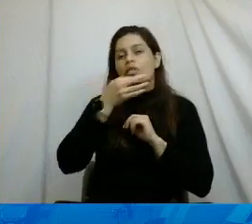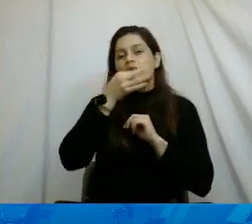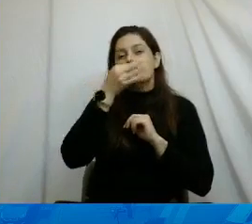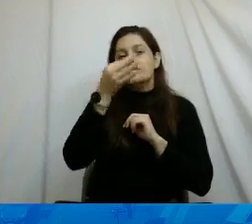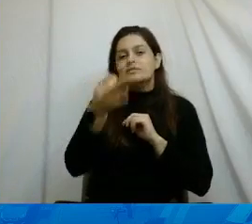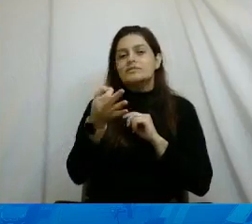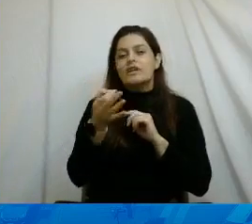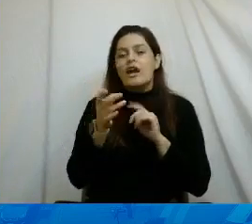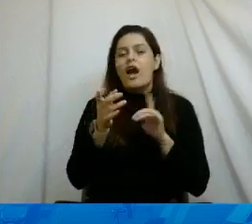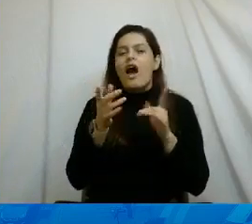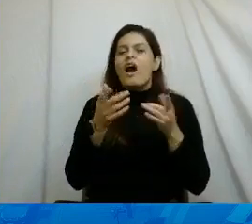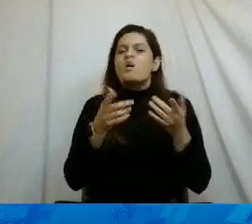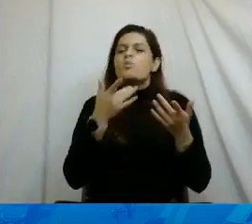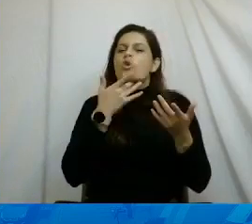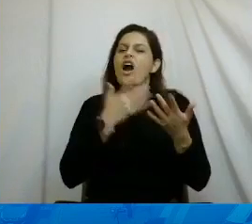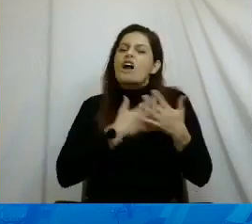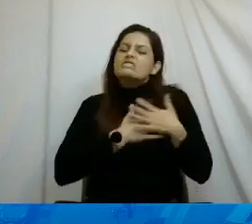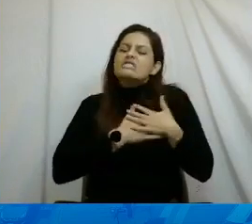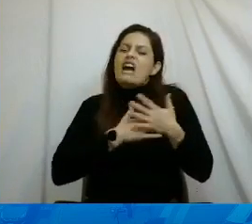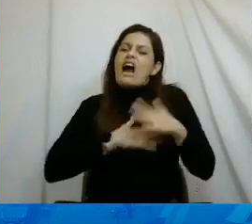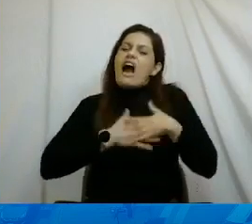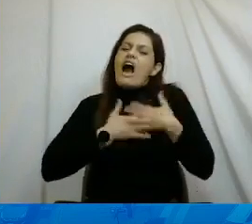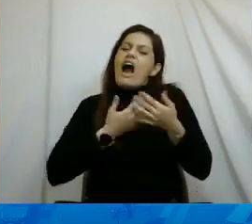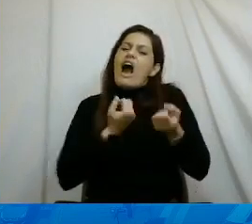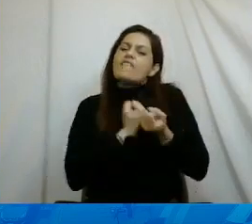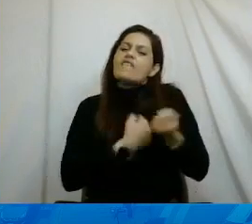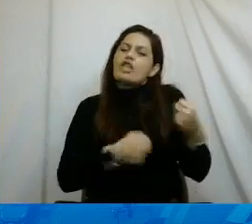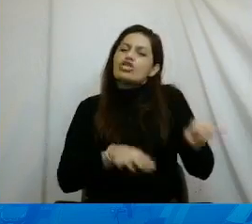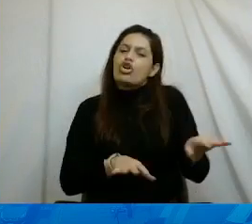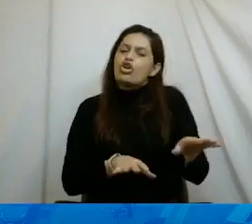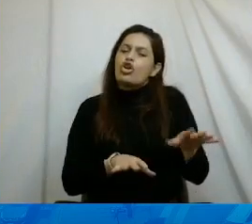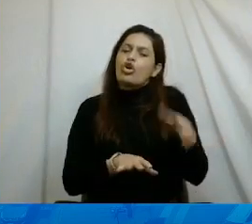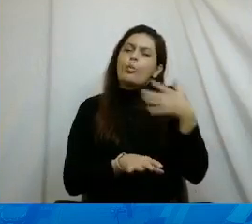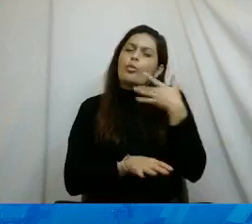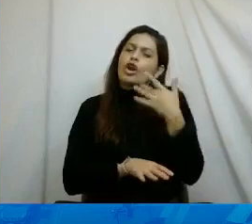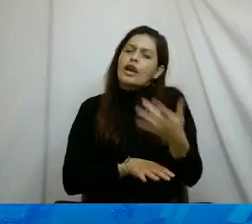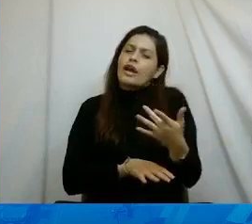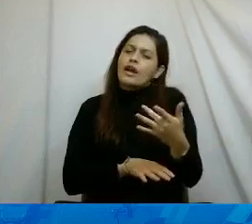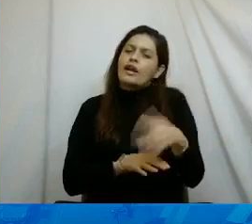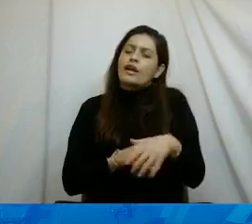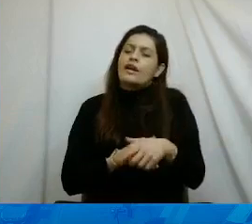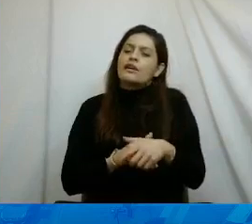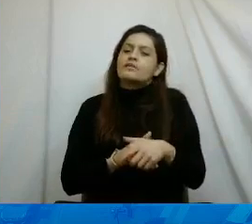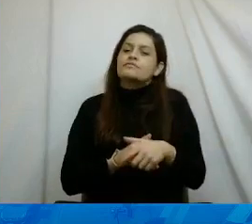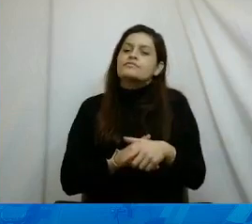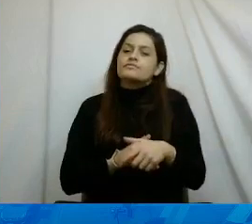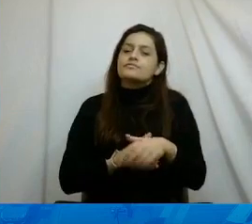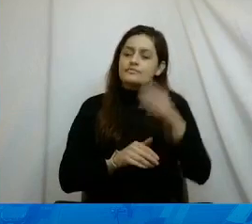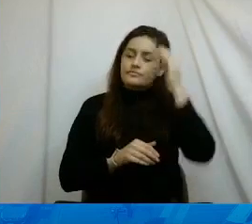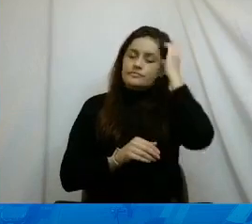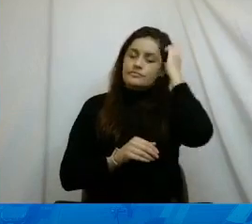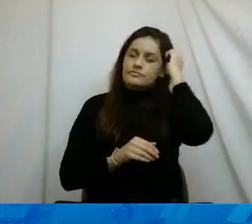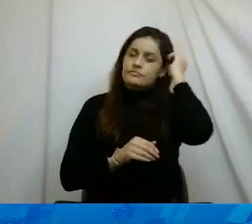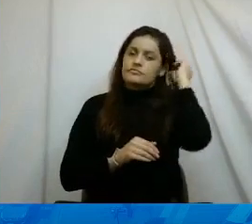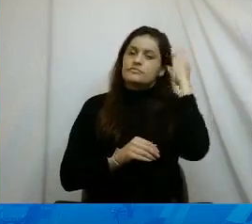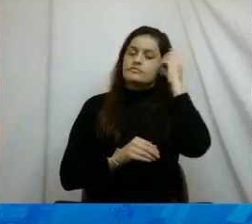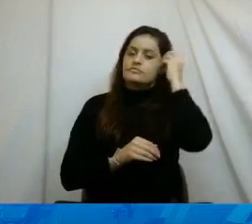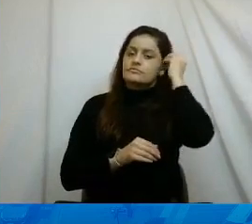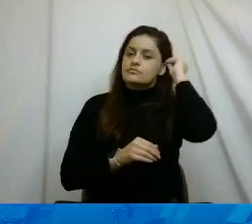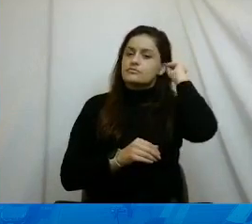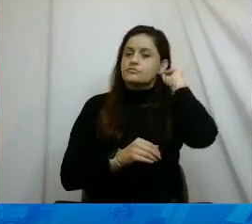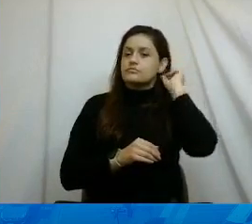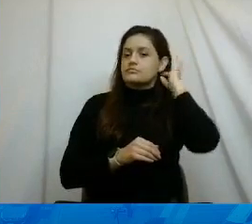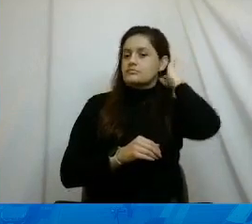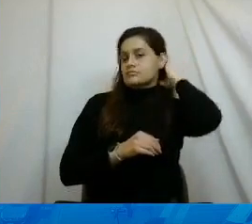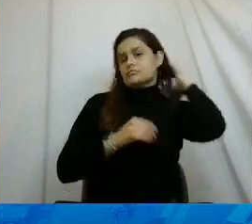no es lo mismo. ¿Qué le decía a los vecinos? Sí, dije lo que plantean los vecinos, abandono de